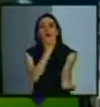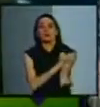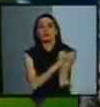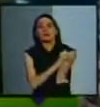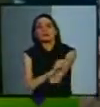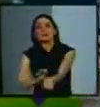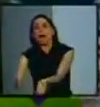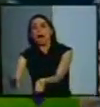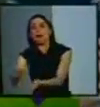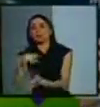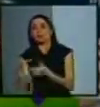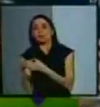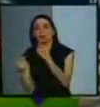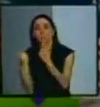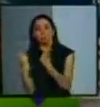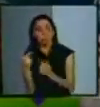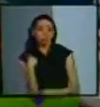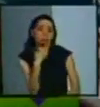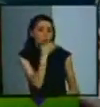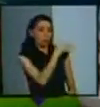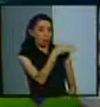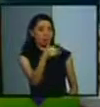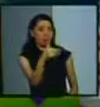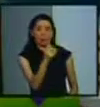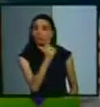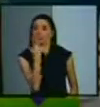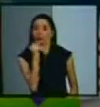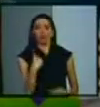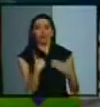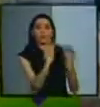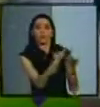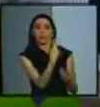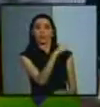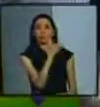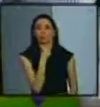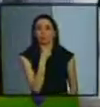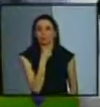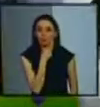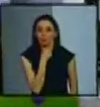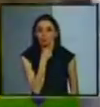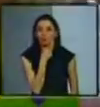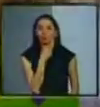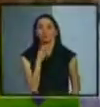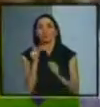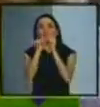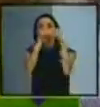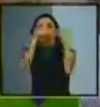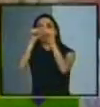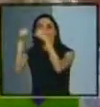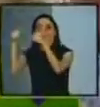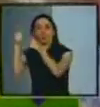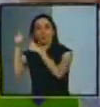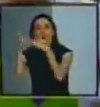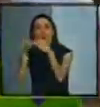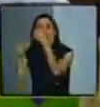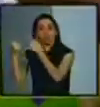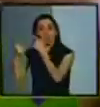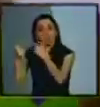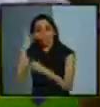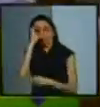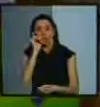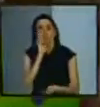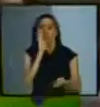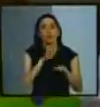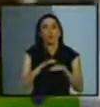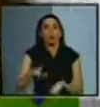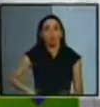de nuestro sector político, decirles que no les vamos a dar el gusto. Pero en las cúpulas de los partidos también se inició la búsqueda de